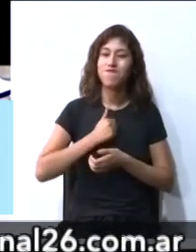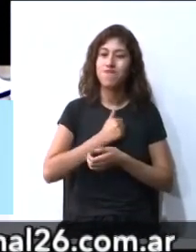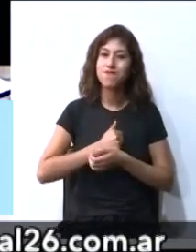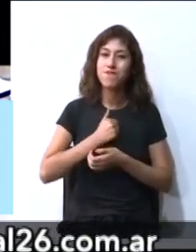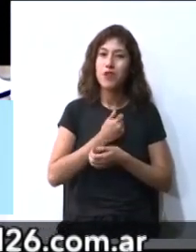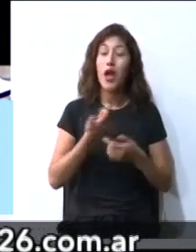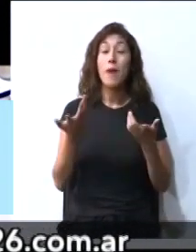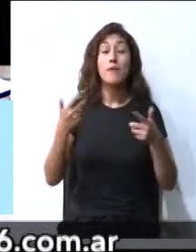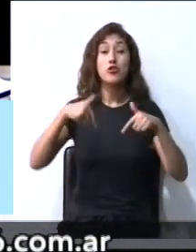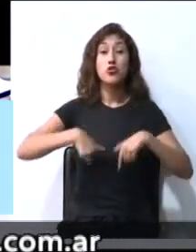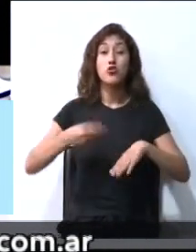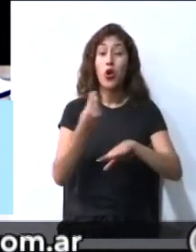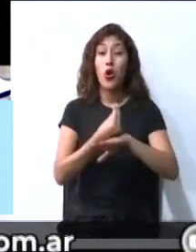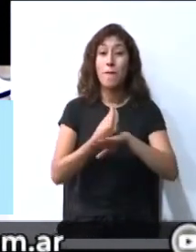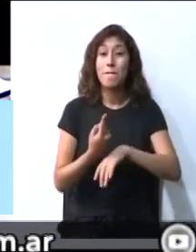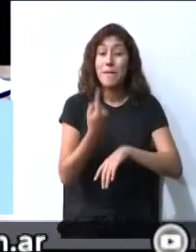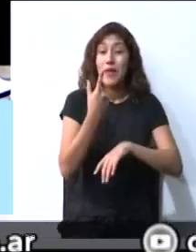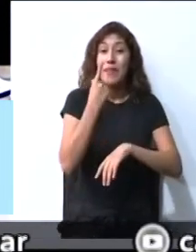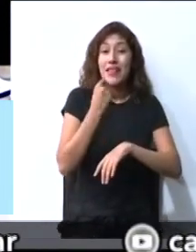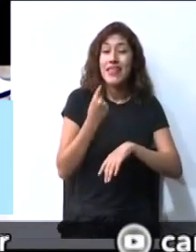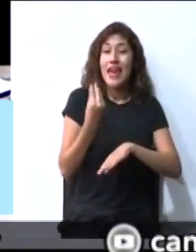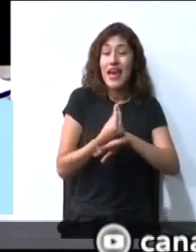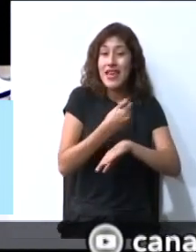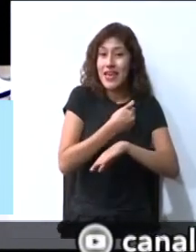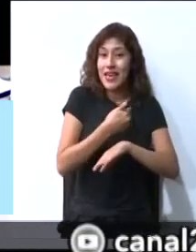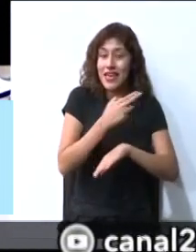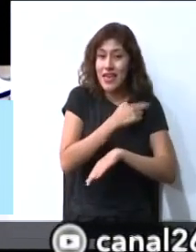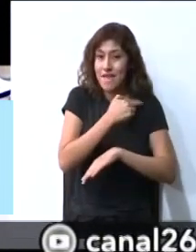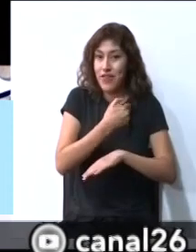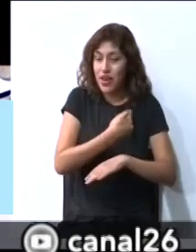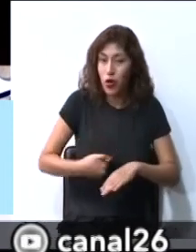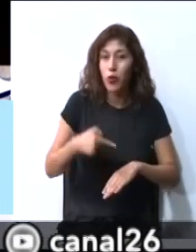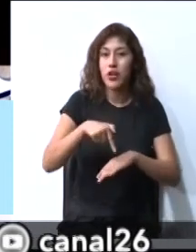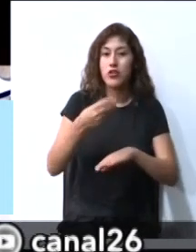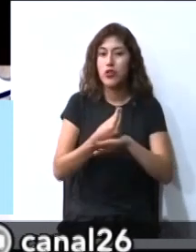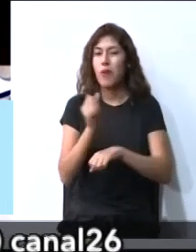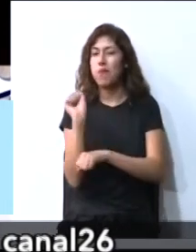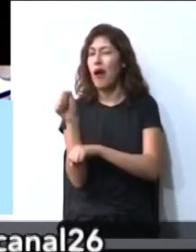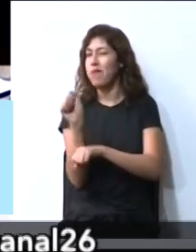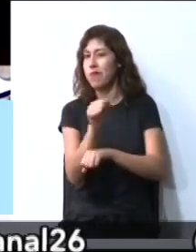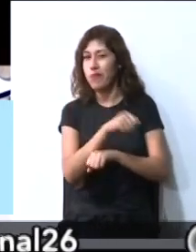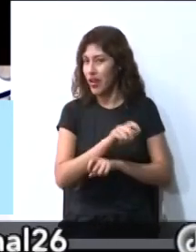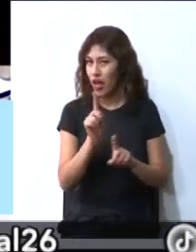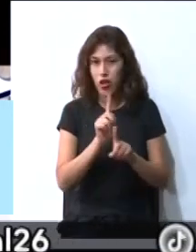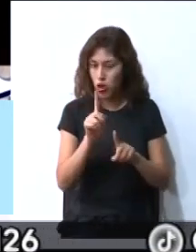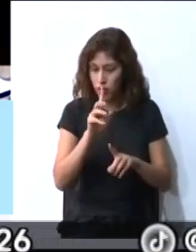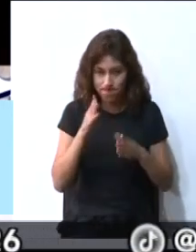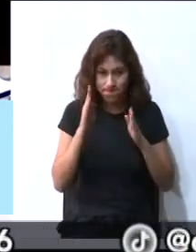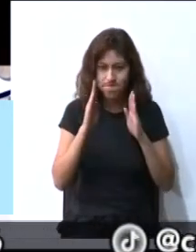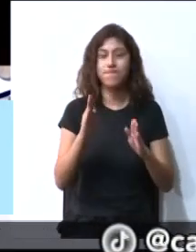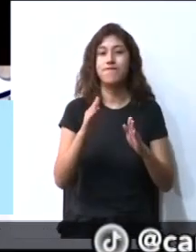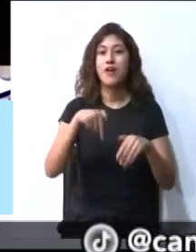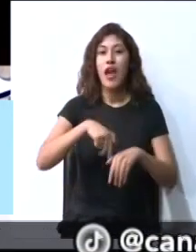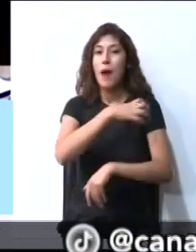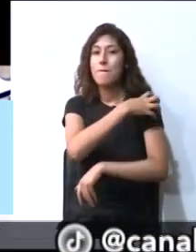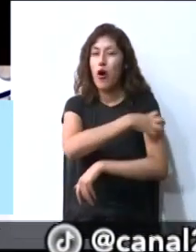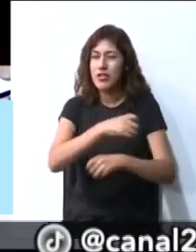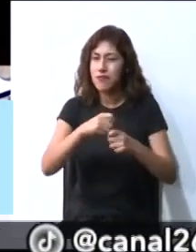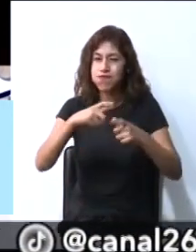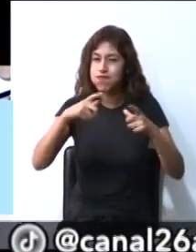primer día como jefe de gobierno, tomamos la decisión de no ser indiferentes. La pobreza no puede esperar, y